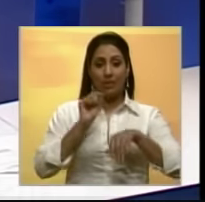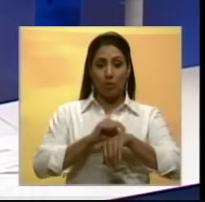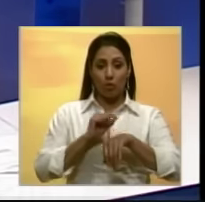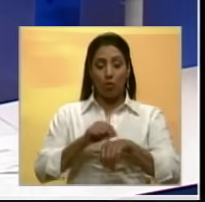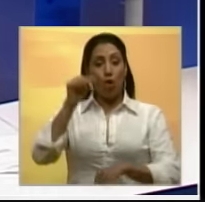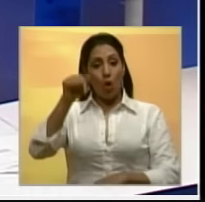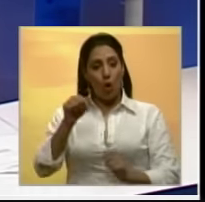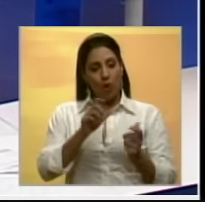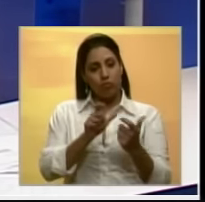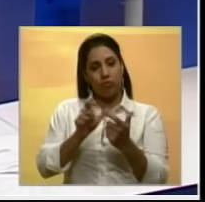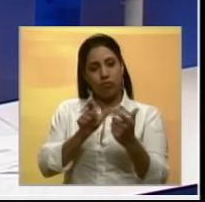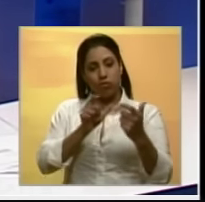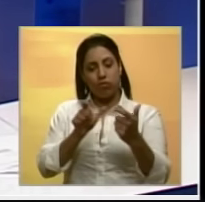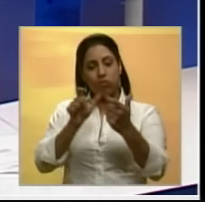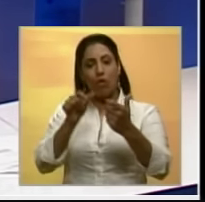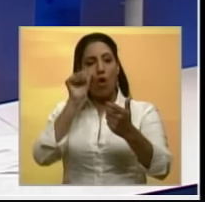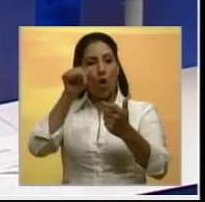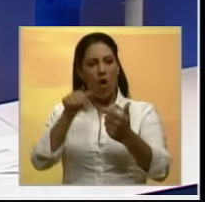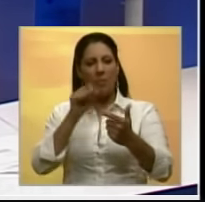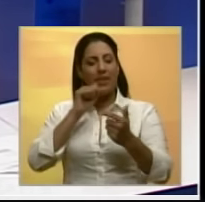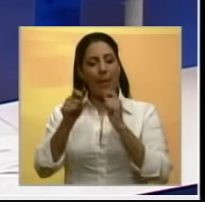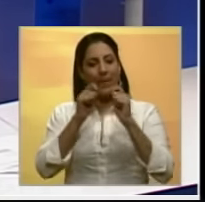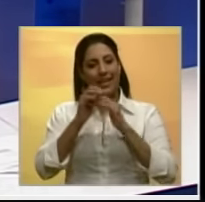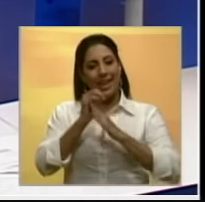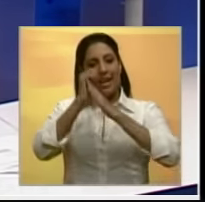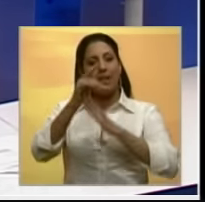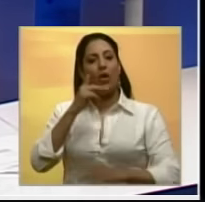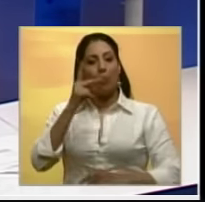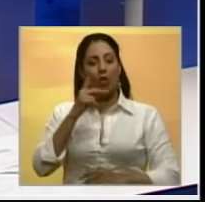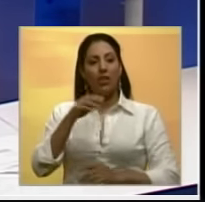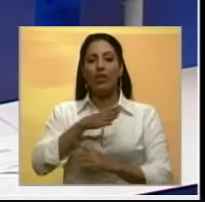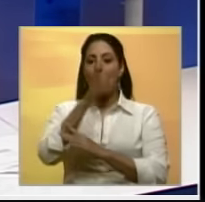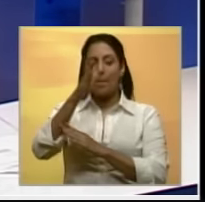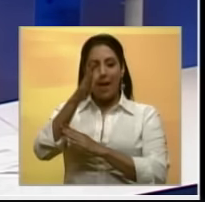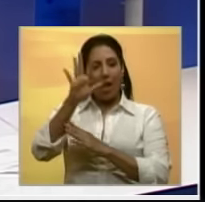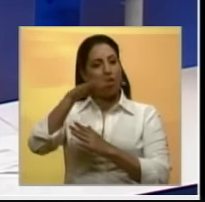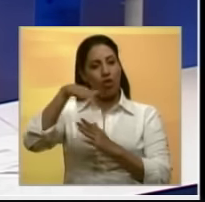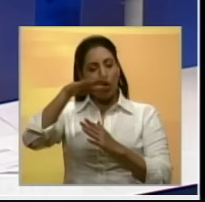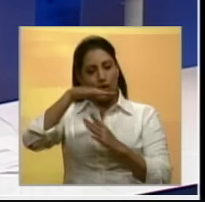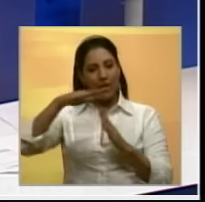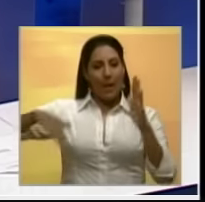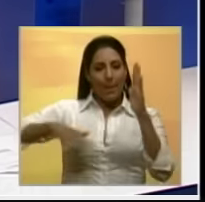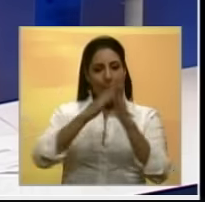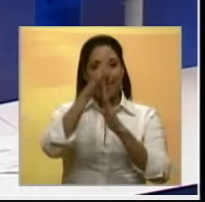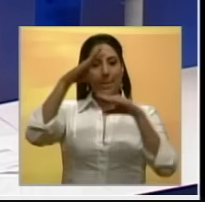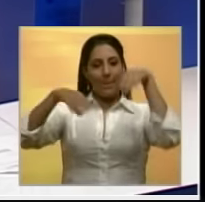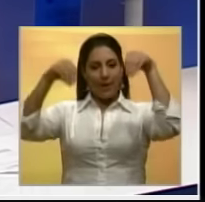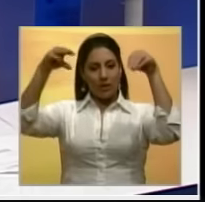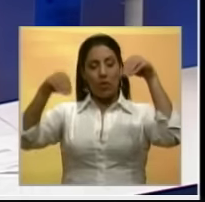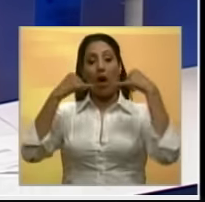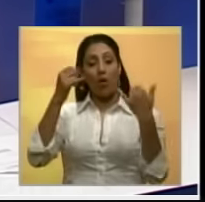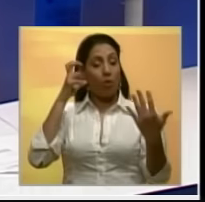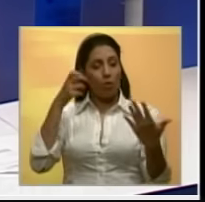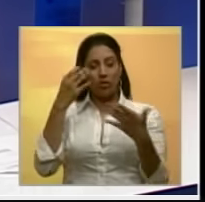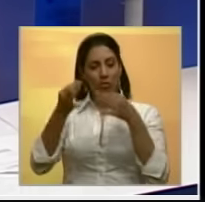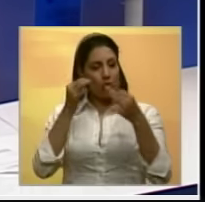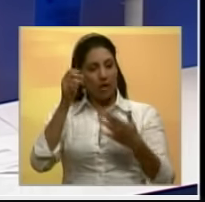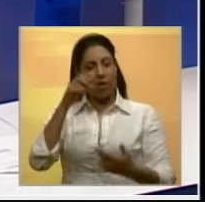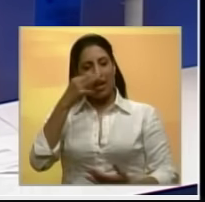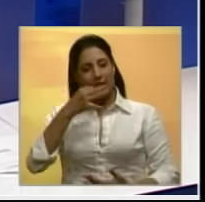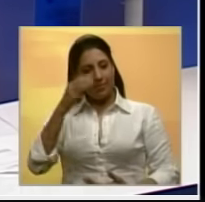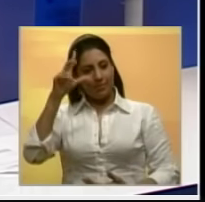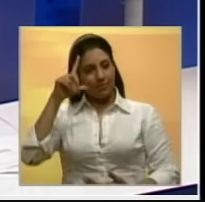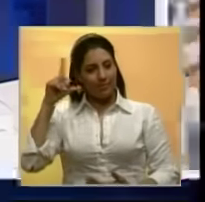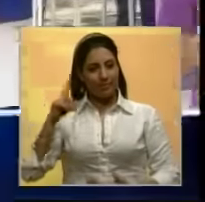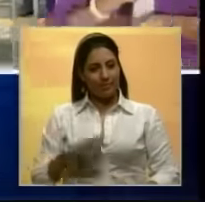...12:17. Hoy serán trasladados los restos de Fabricio Ojeda, líder político, al Panteón Nacional. Liz Flores está en el lugar y nos trae el reporte. Adelante, Liz, buenas